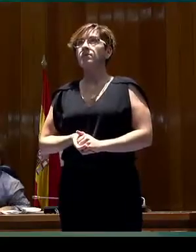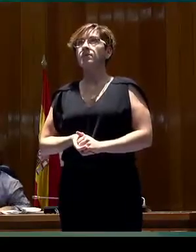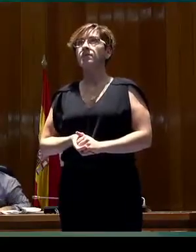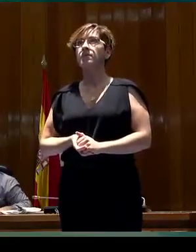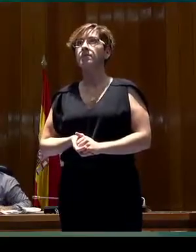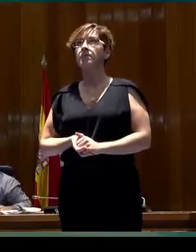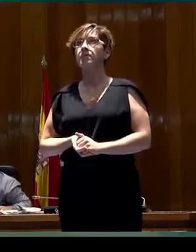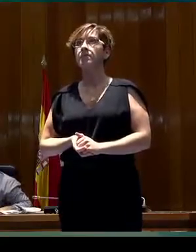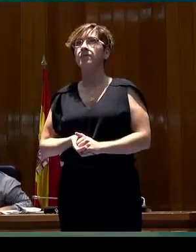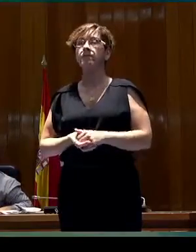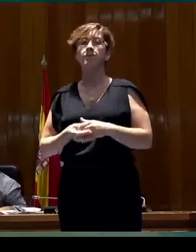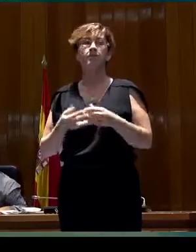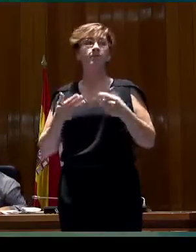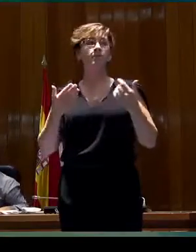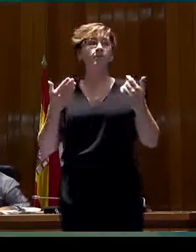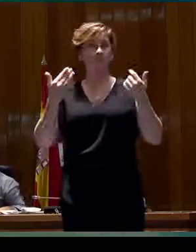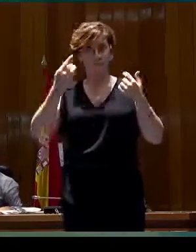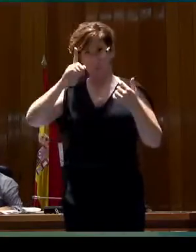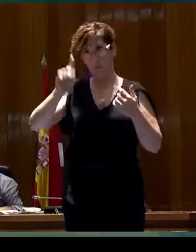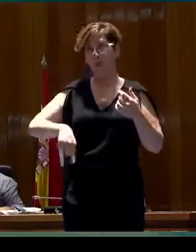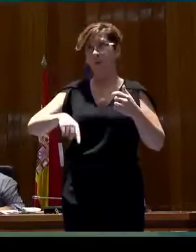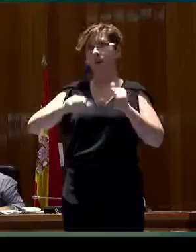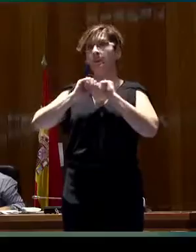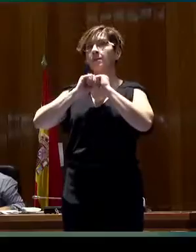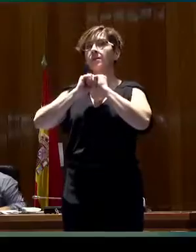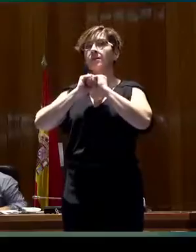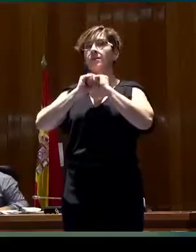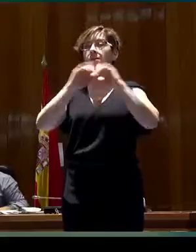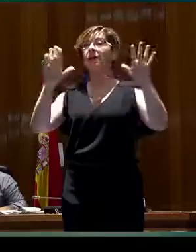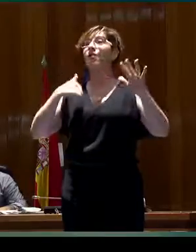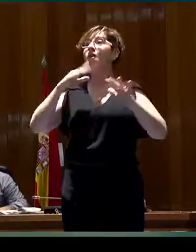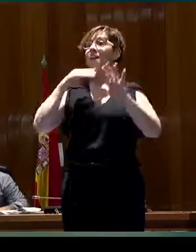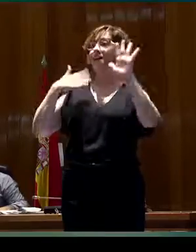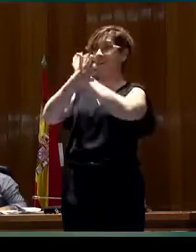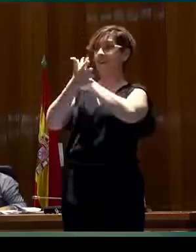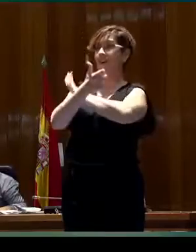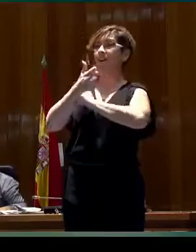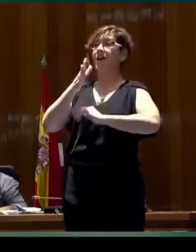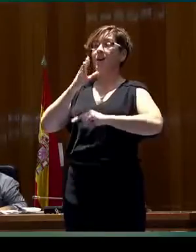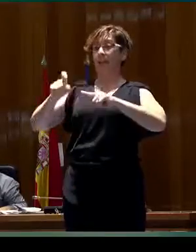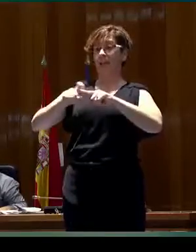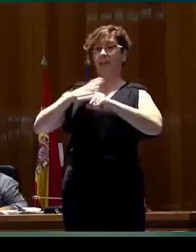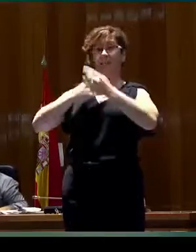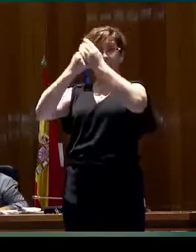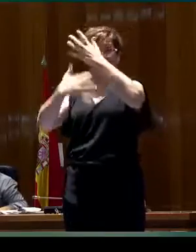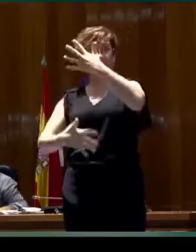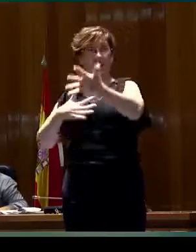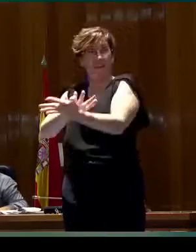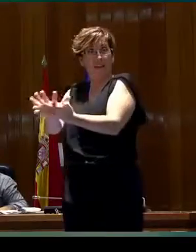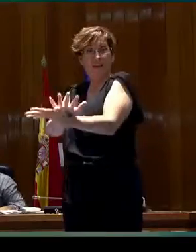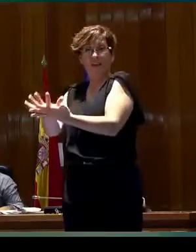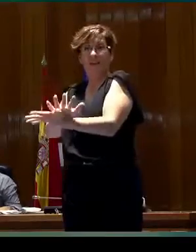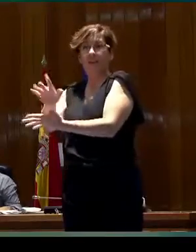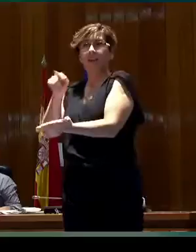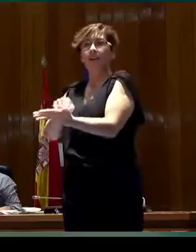Bueno, evidentemente también tenemos que tener claro que estas características de la lengua de signos impone, por así